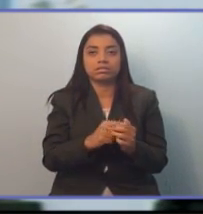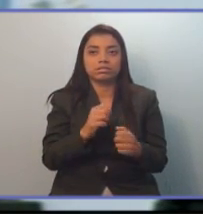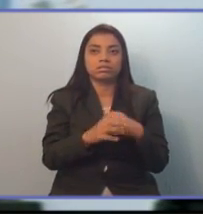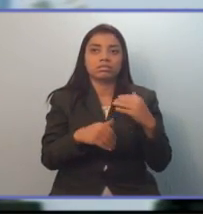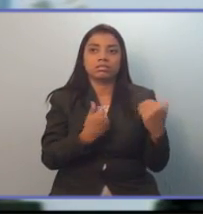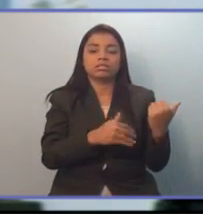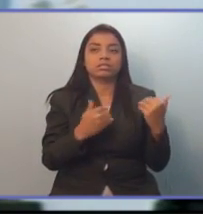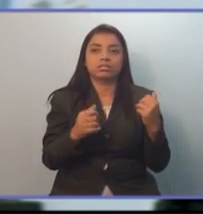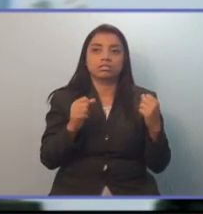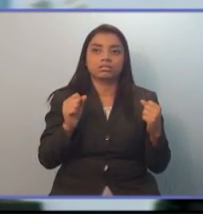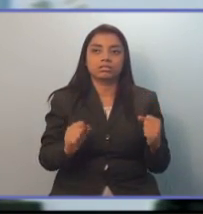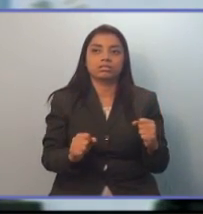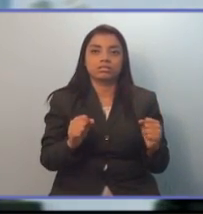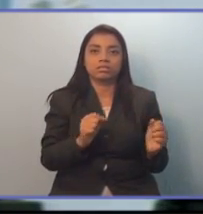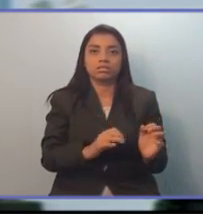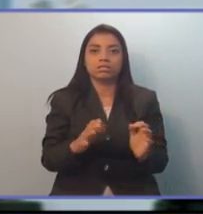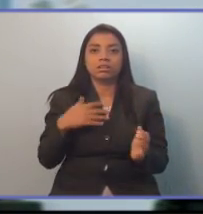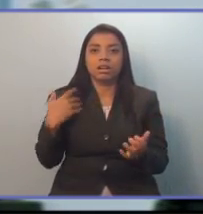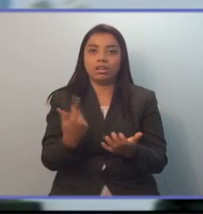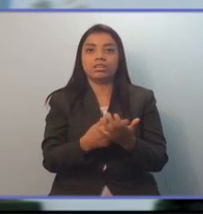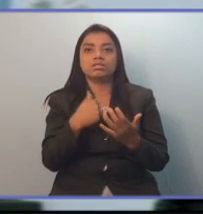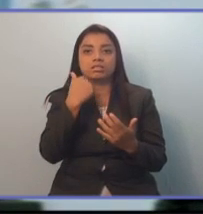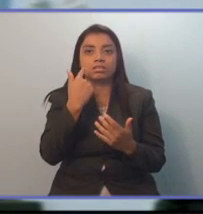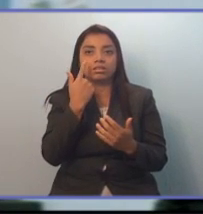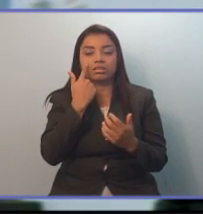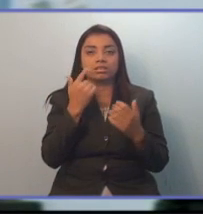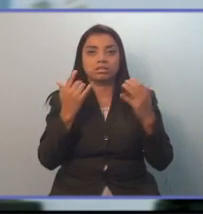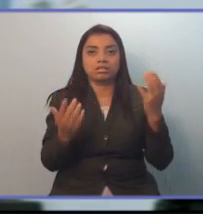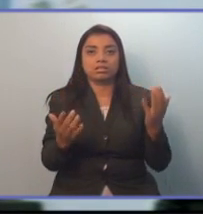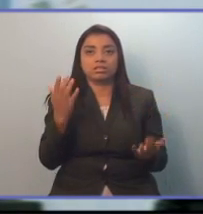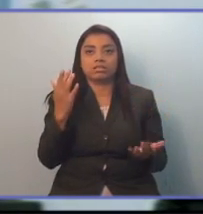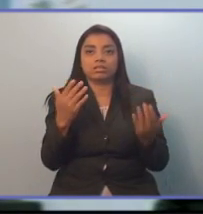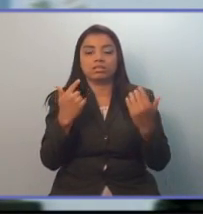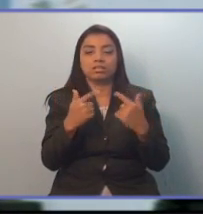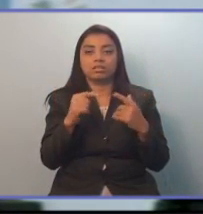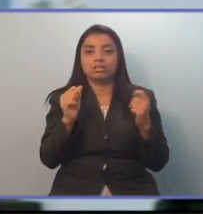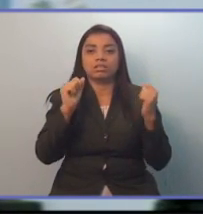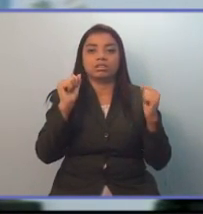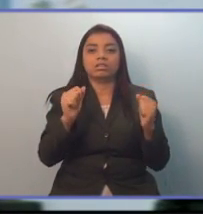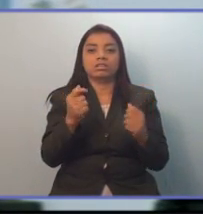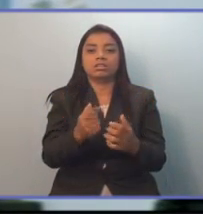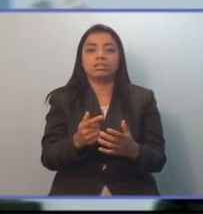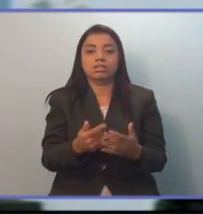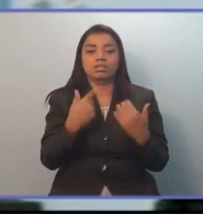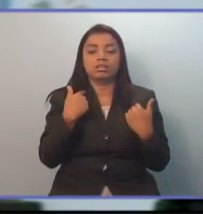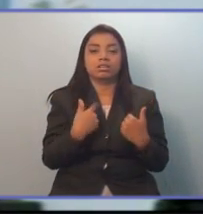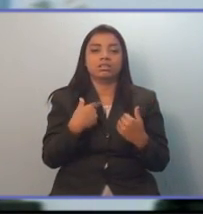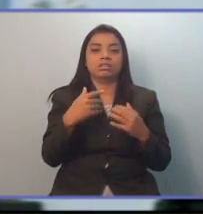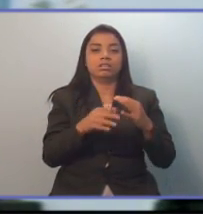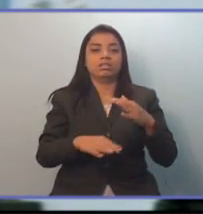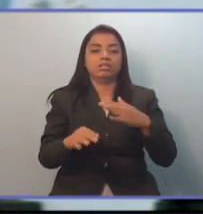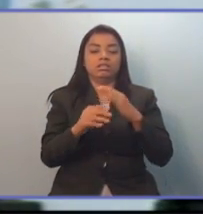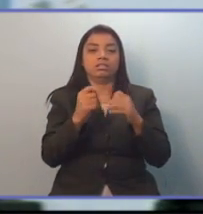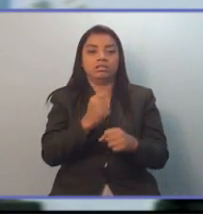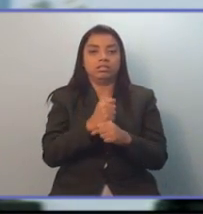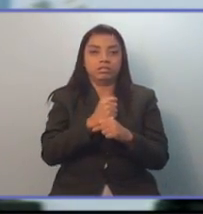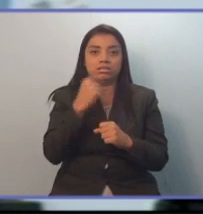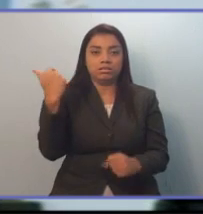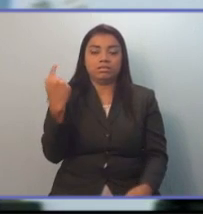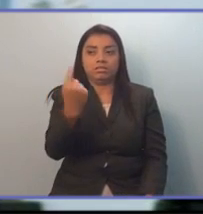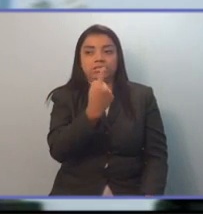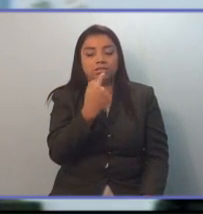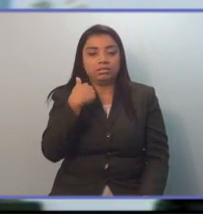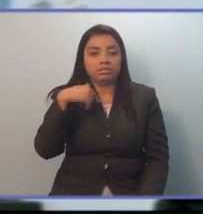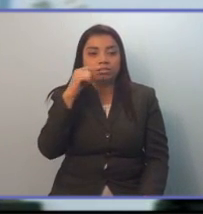debe también haber un equilibrio en cuanto al respeto de los derechos y garantías fundamentales de la persona, porque